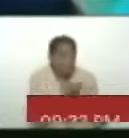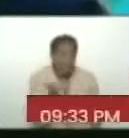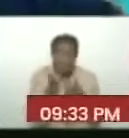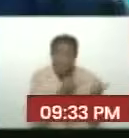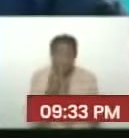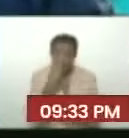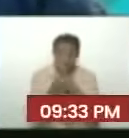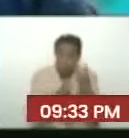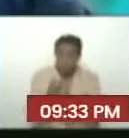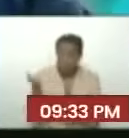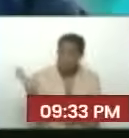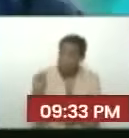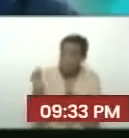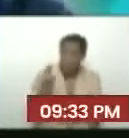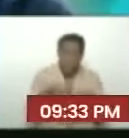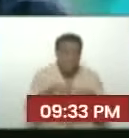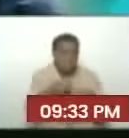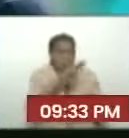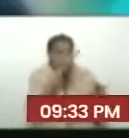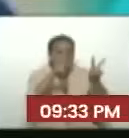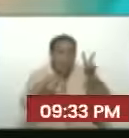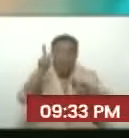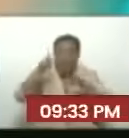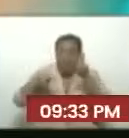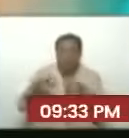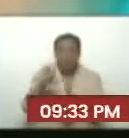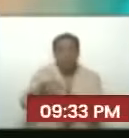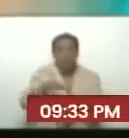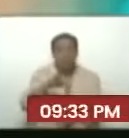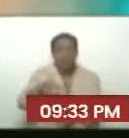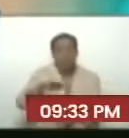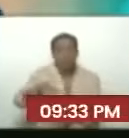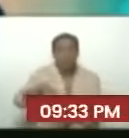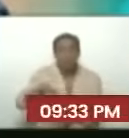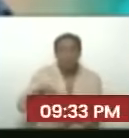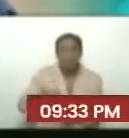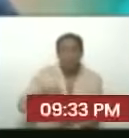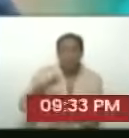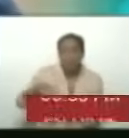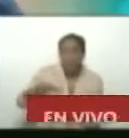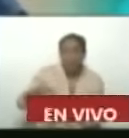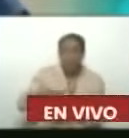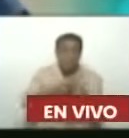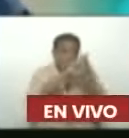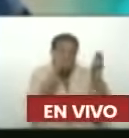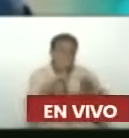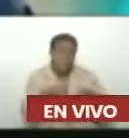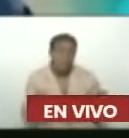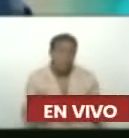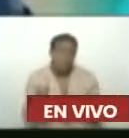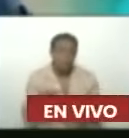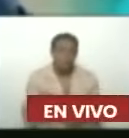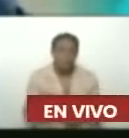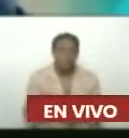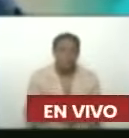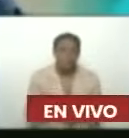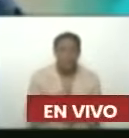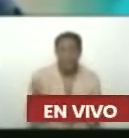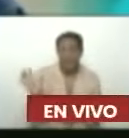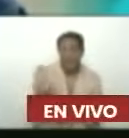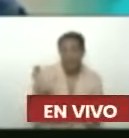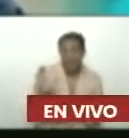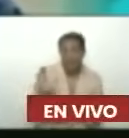nos llevan excursiones de niños para que vean las esculturas. ¿Dónde queda? Bueno, el museo está en